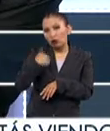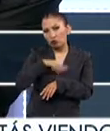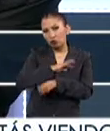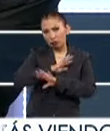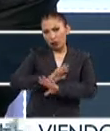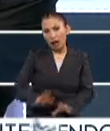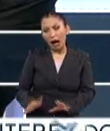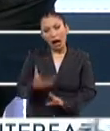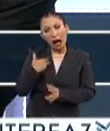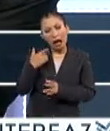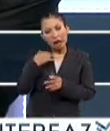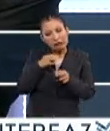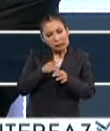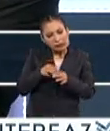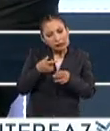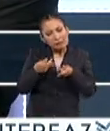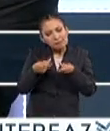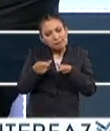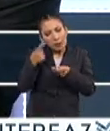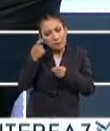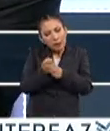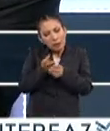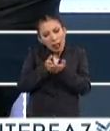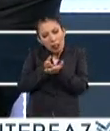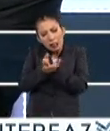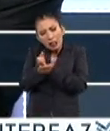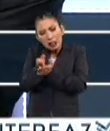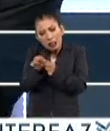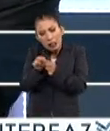logrado trazar un primer eje